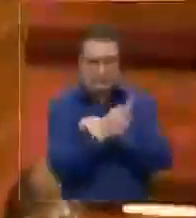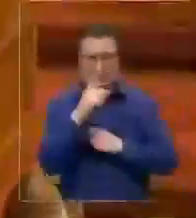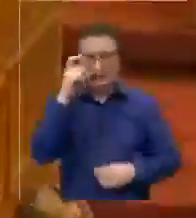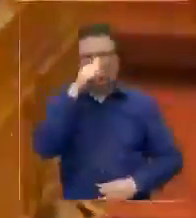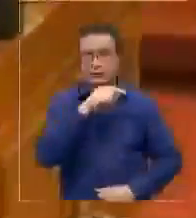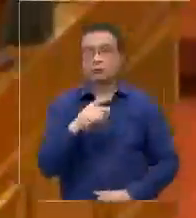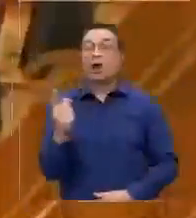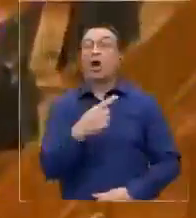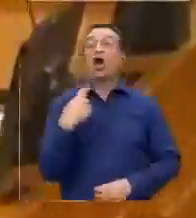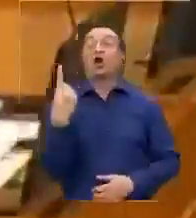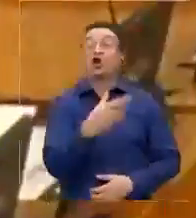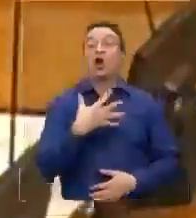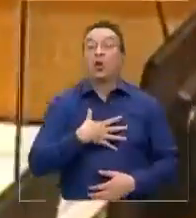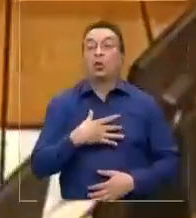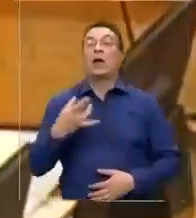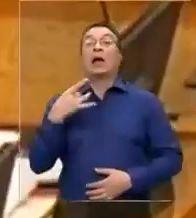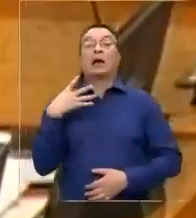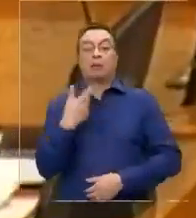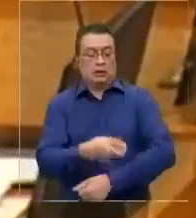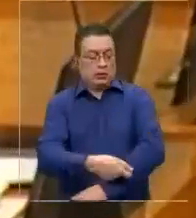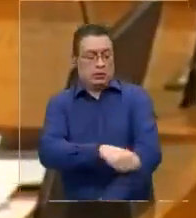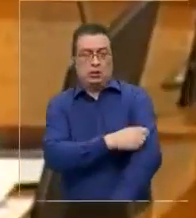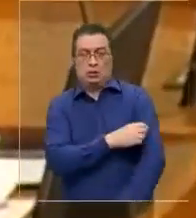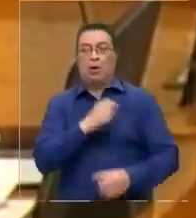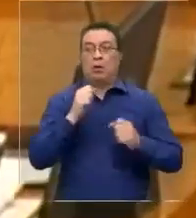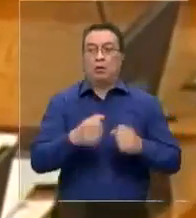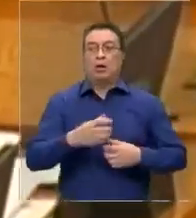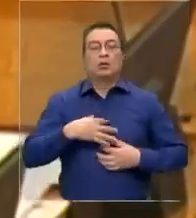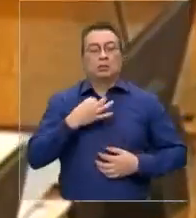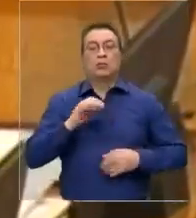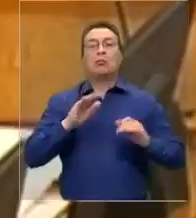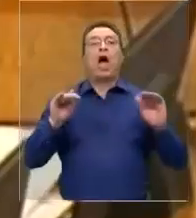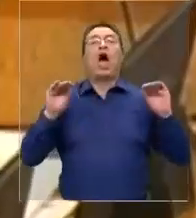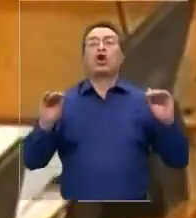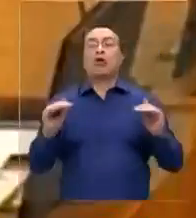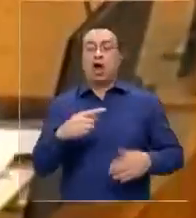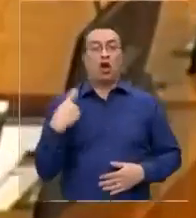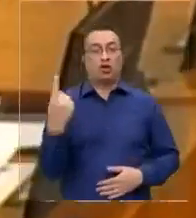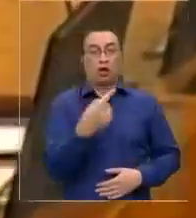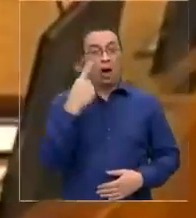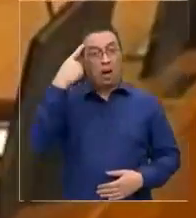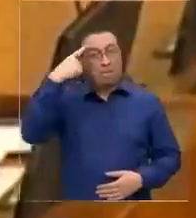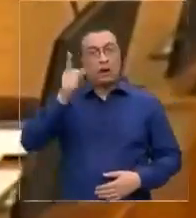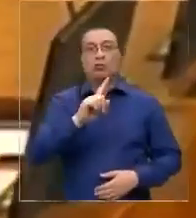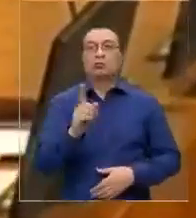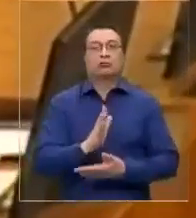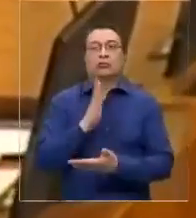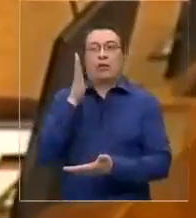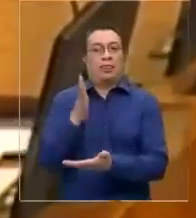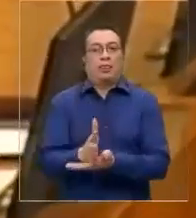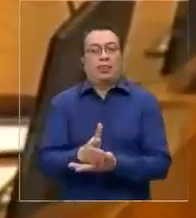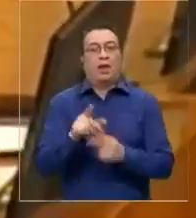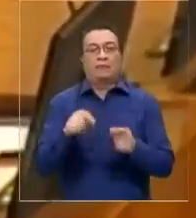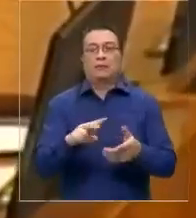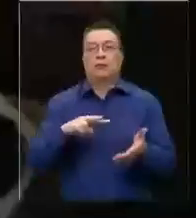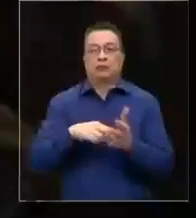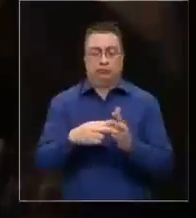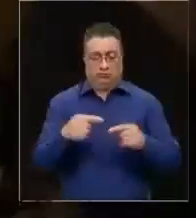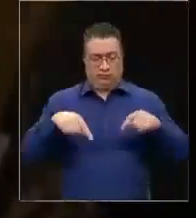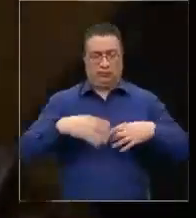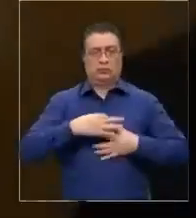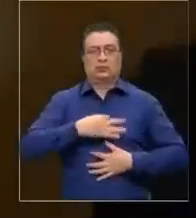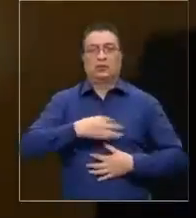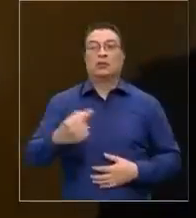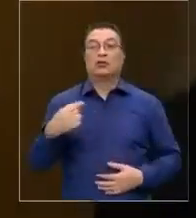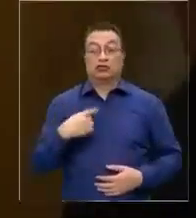A todos nos gustaría estar en camisa, con la manga remangada, con un puesto que estaríamos bastante más cómodos. Pero no es lo que corresponde estar aquí dentro del hemiciclo. Yo vine